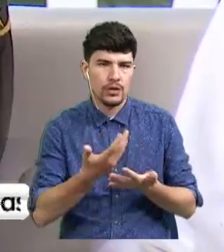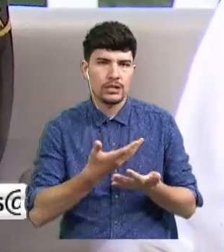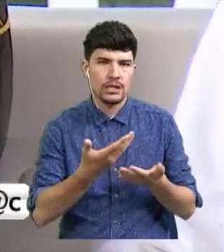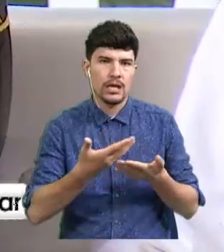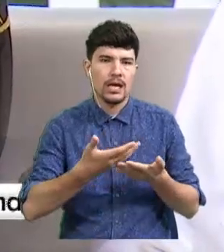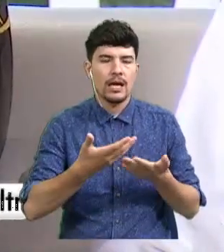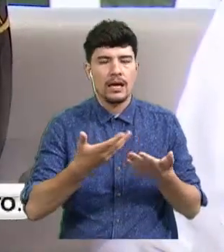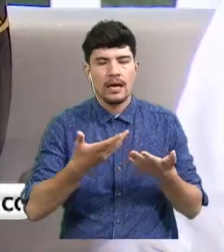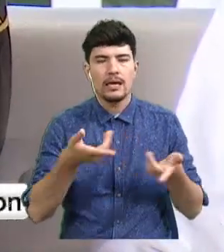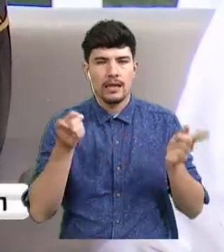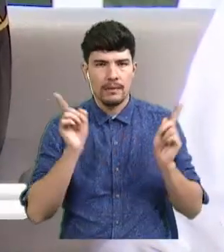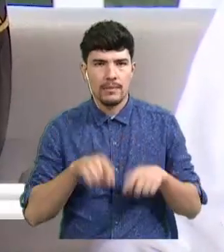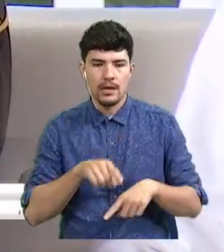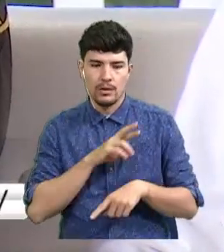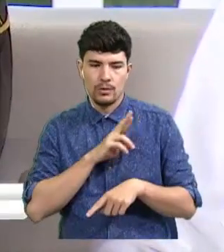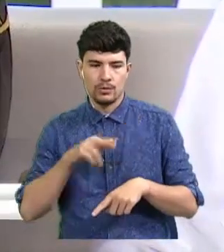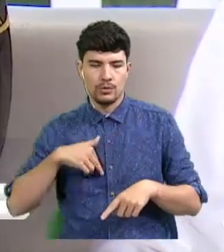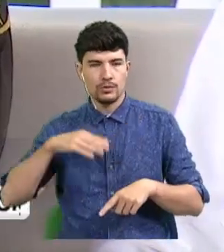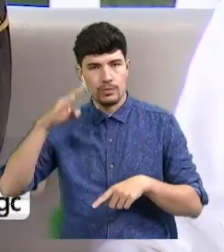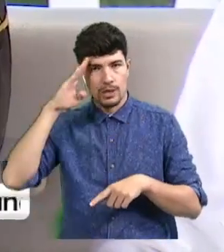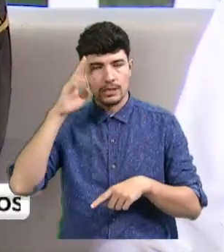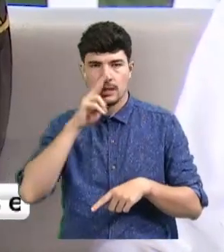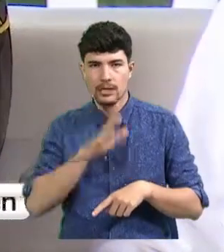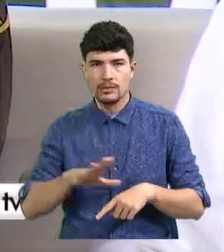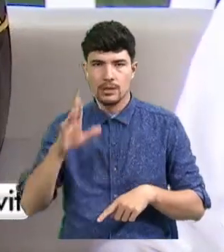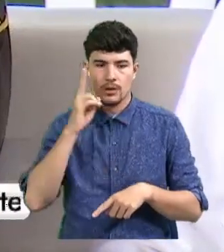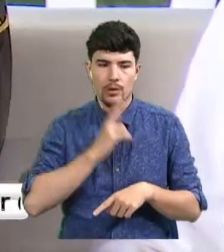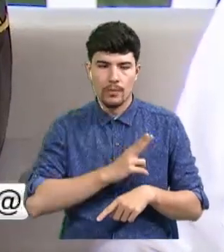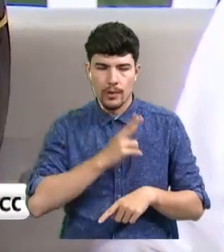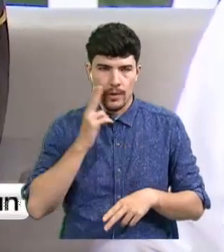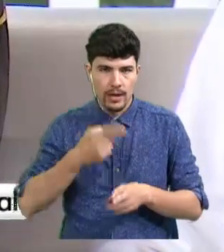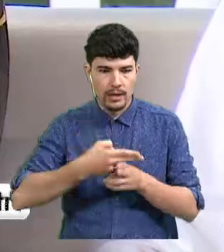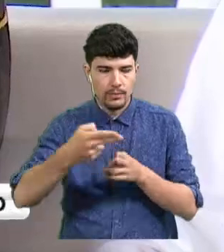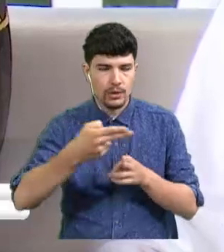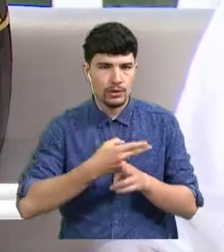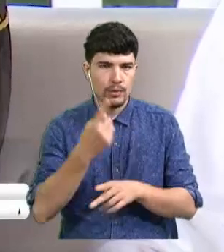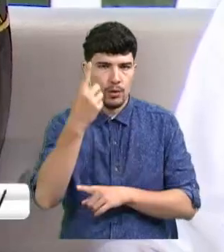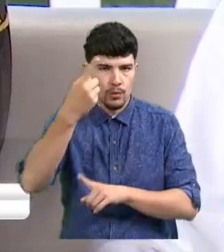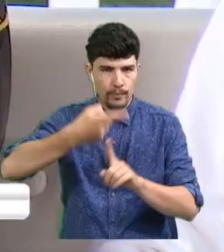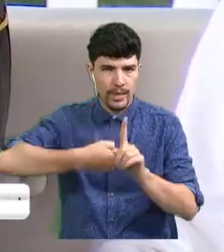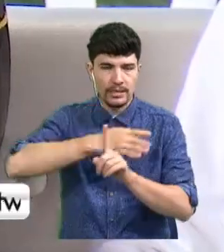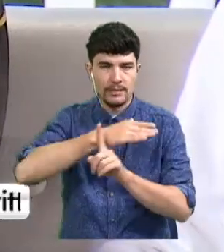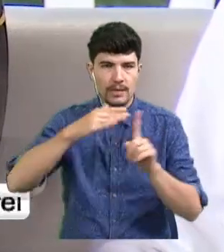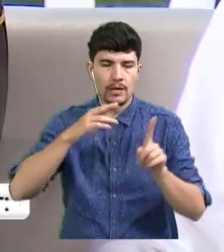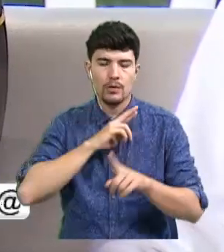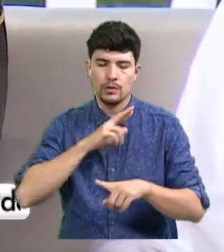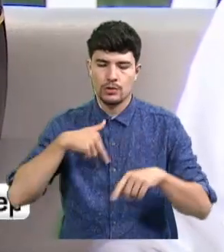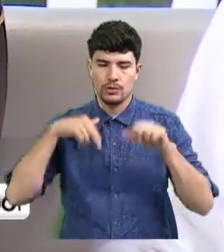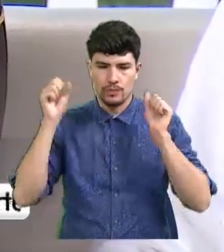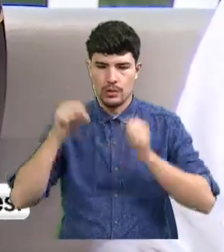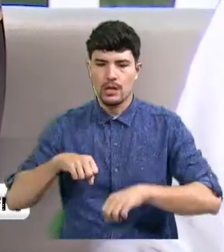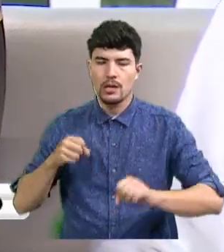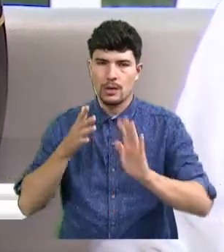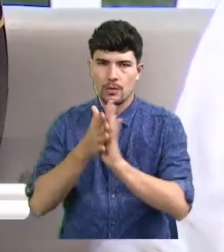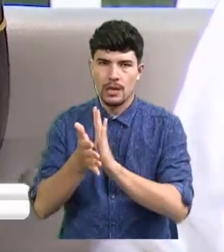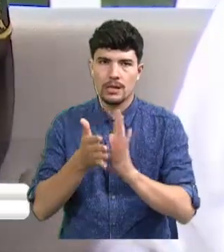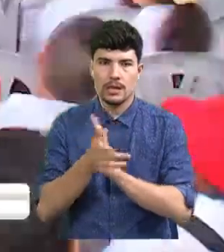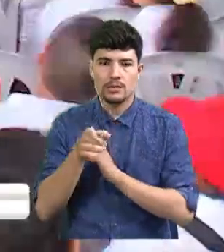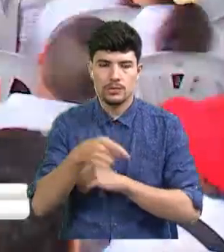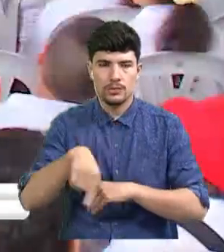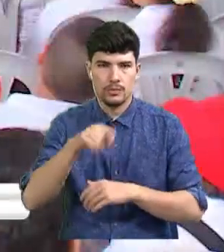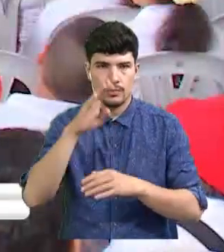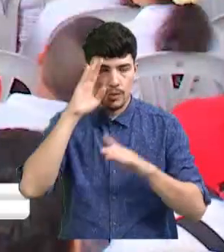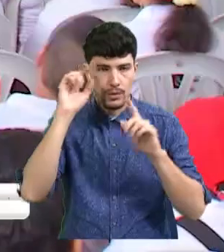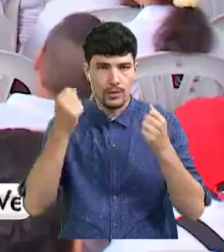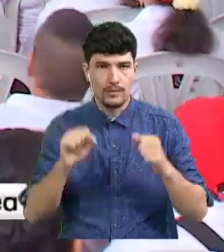compromisos que se adquieran para en un mes y medio estar rindiendo cuentas referente a esas problemáticas que se planteen.